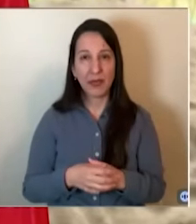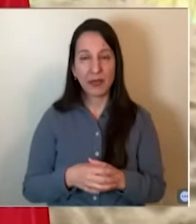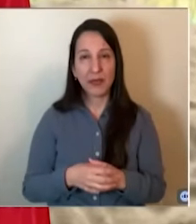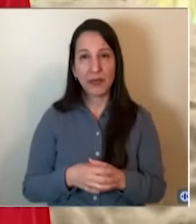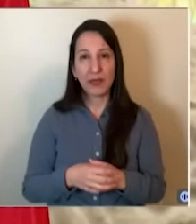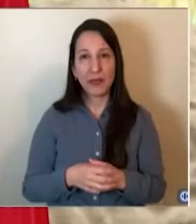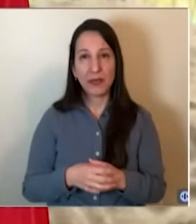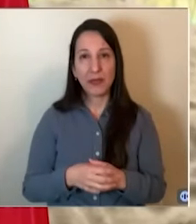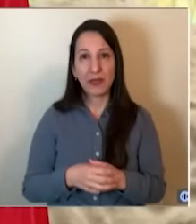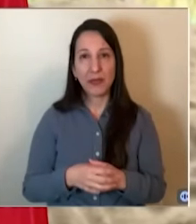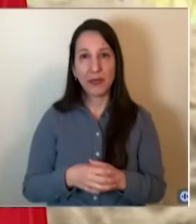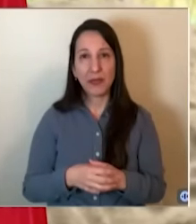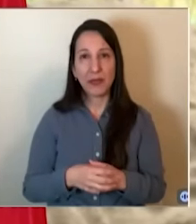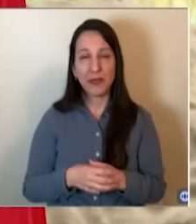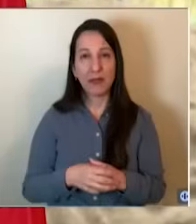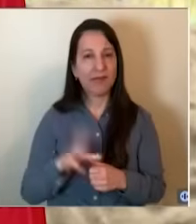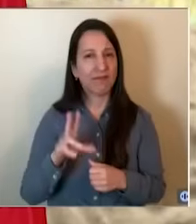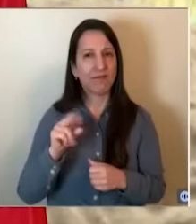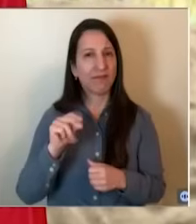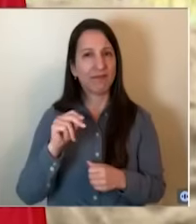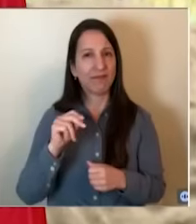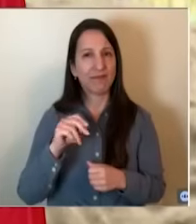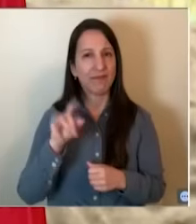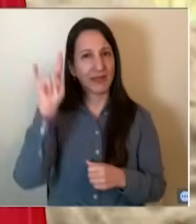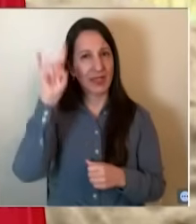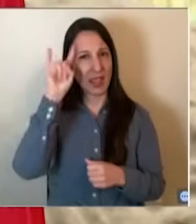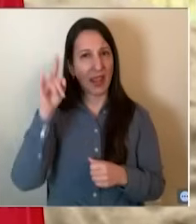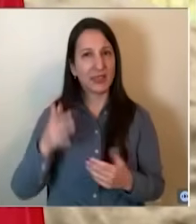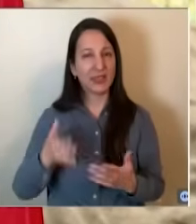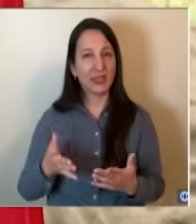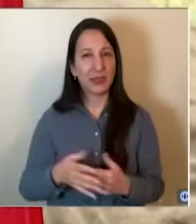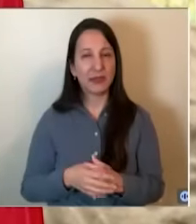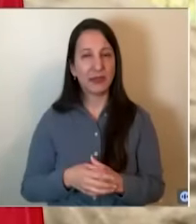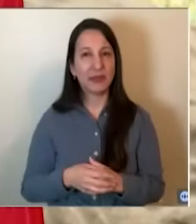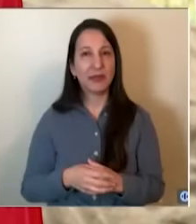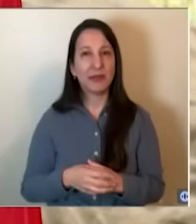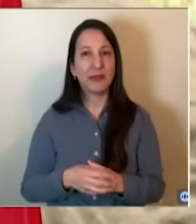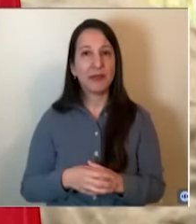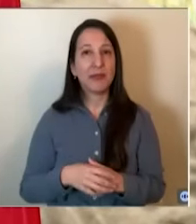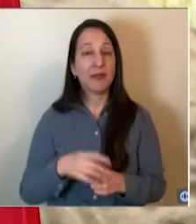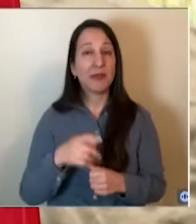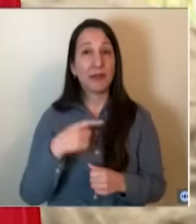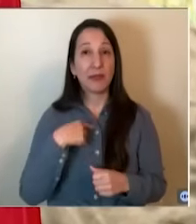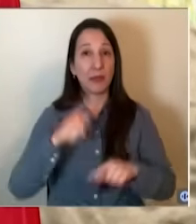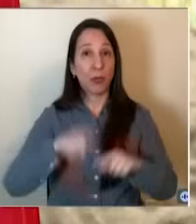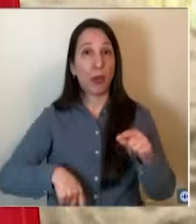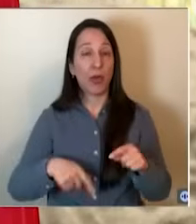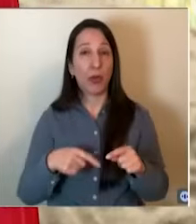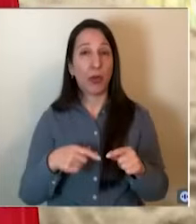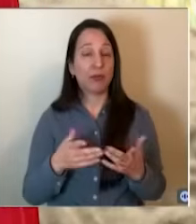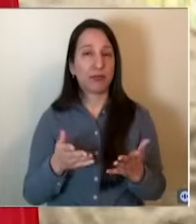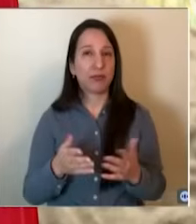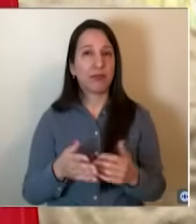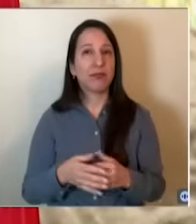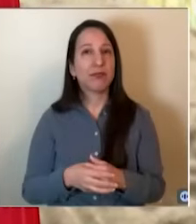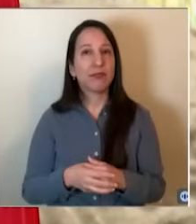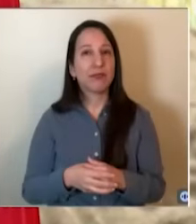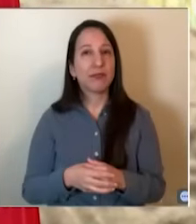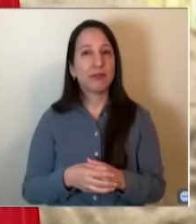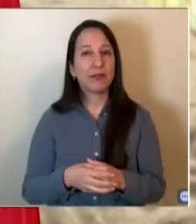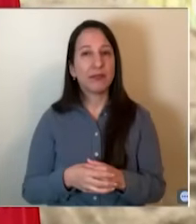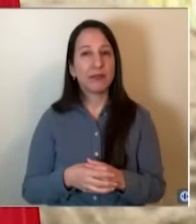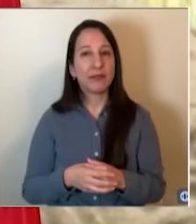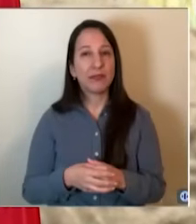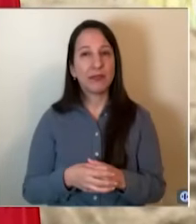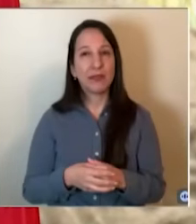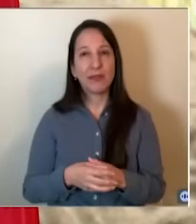Va de retro, Satanás, porque a Setiú, a Betishú, o como se llame la señora, se le